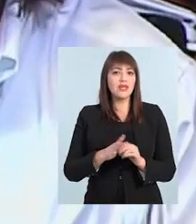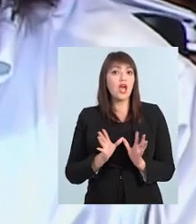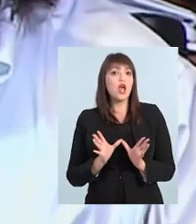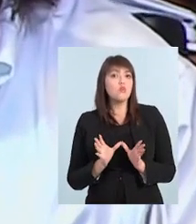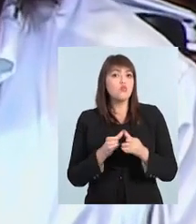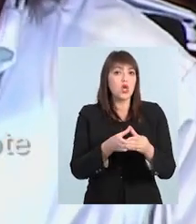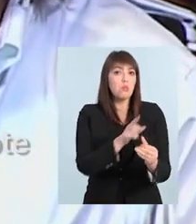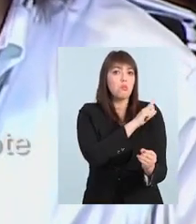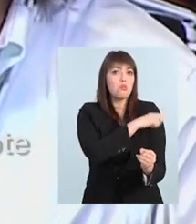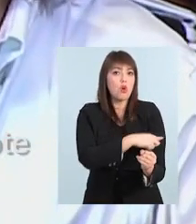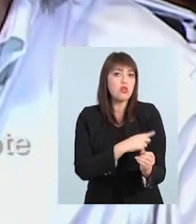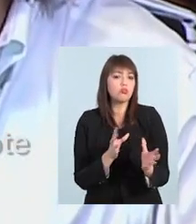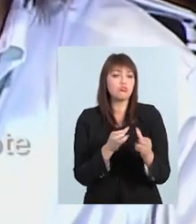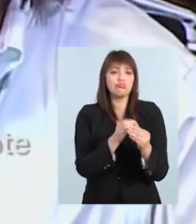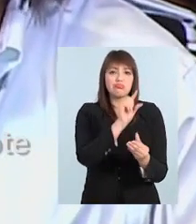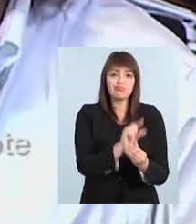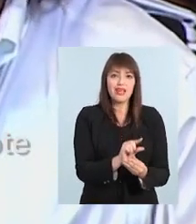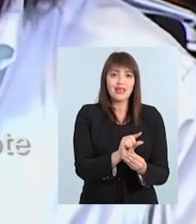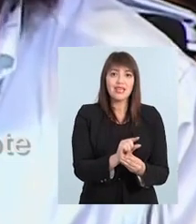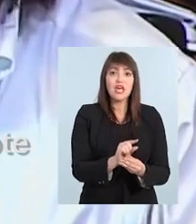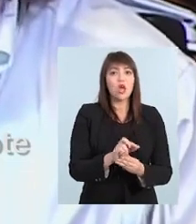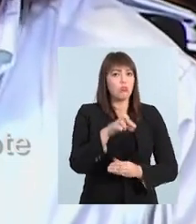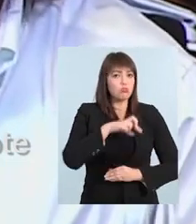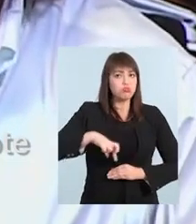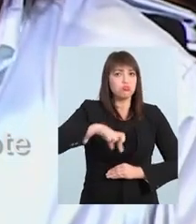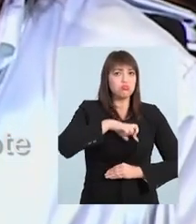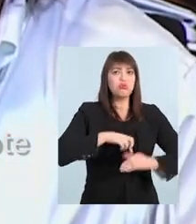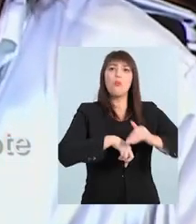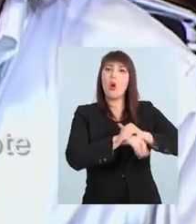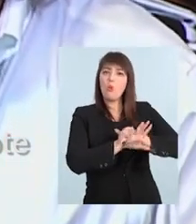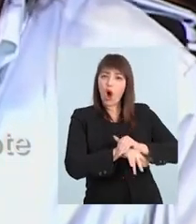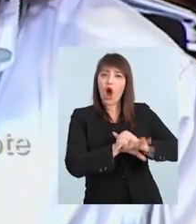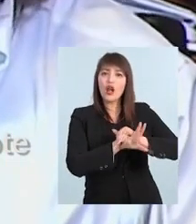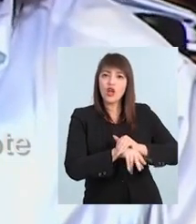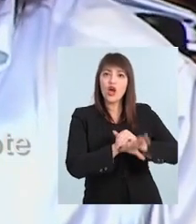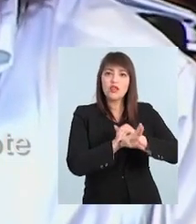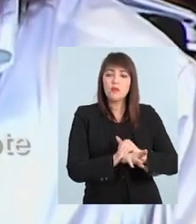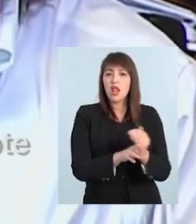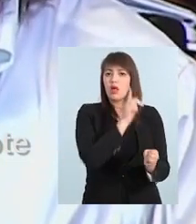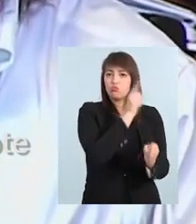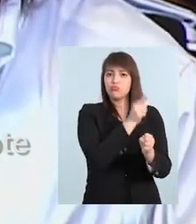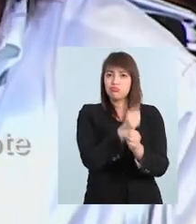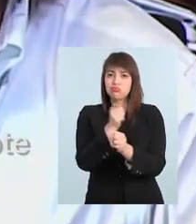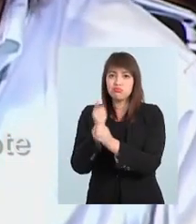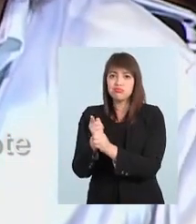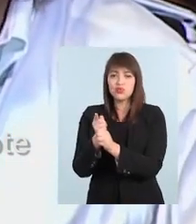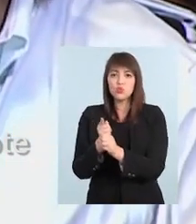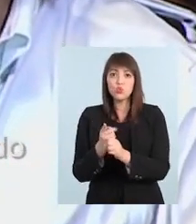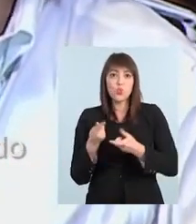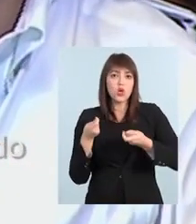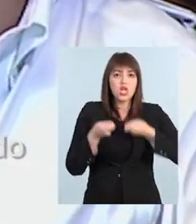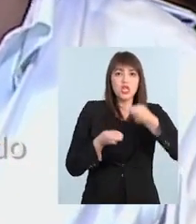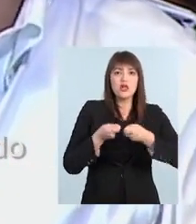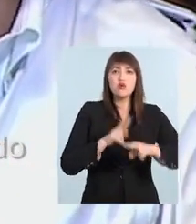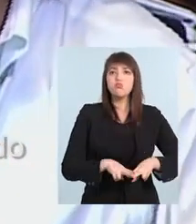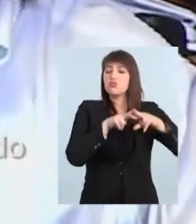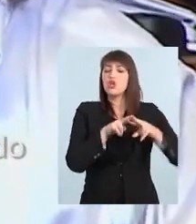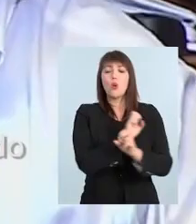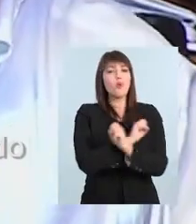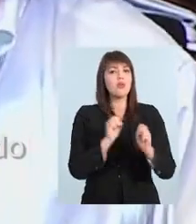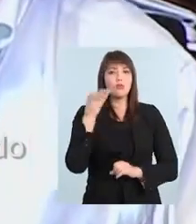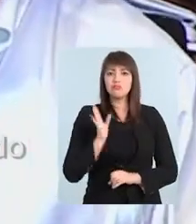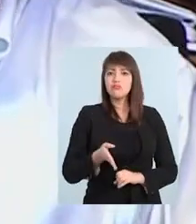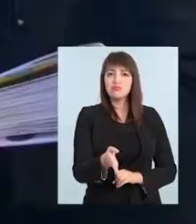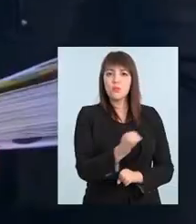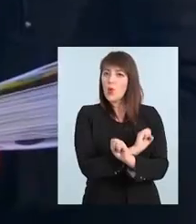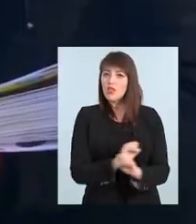en pequeñas minorías que ocupan a este Parlamento como monigote para terminar legitimando su riqueza, es algo que no podemos seguir